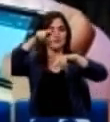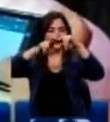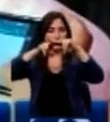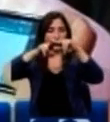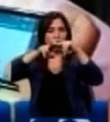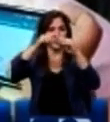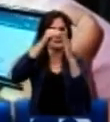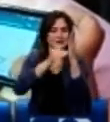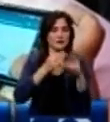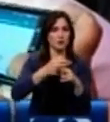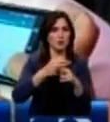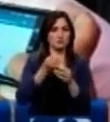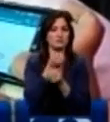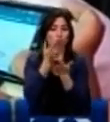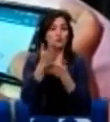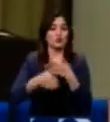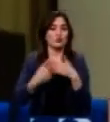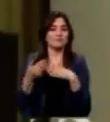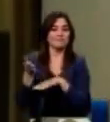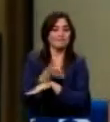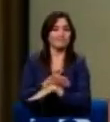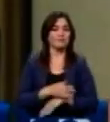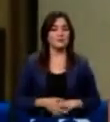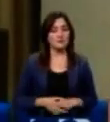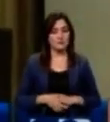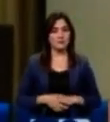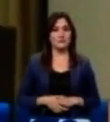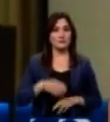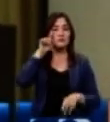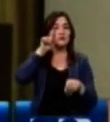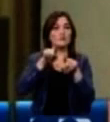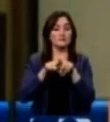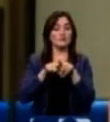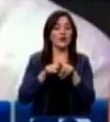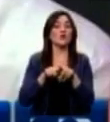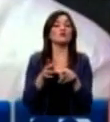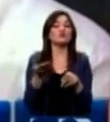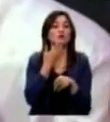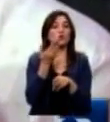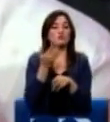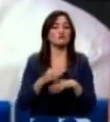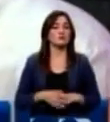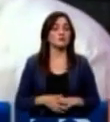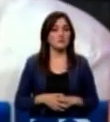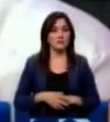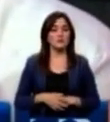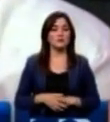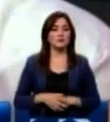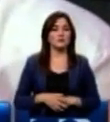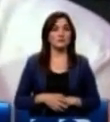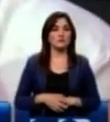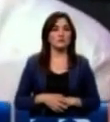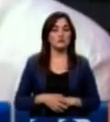la información sobre estos hechos delictuales antes. El punto clave para ese acuerdo también se señaló. Es un tratamiento de